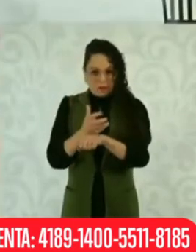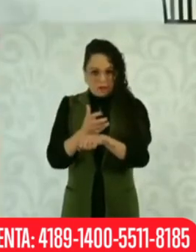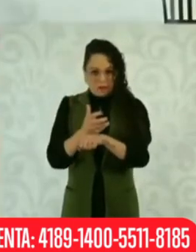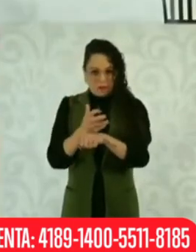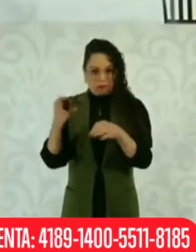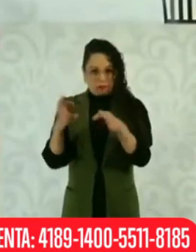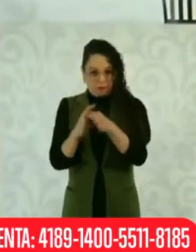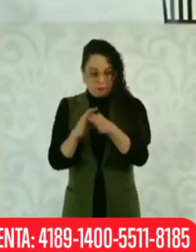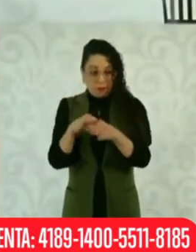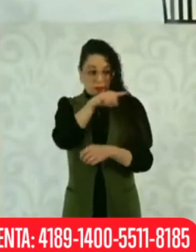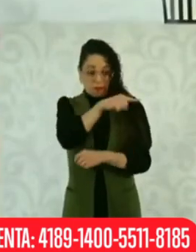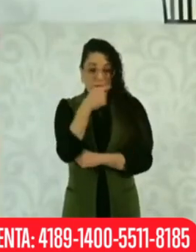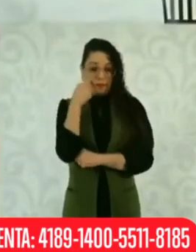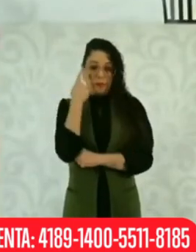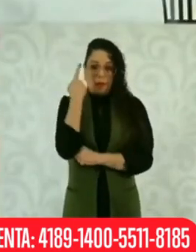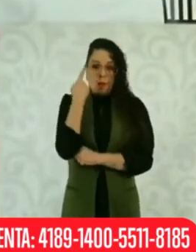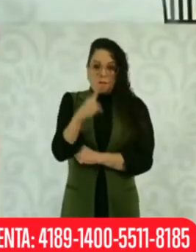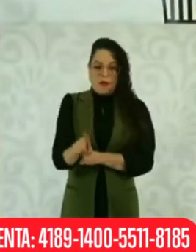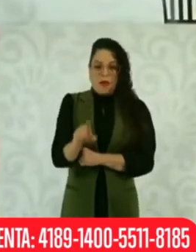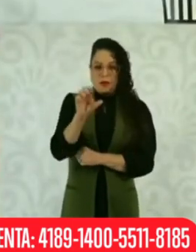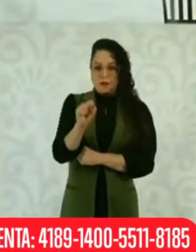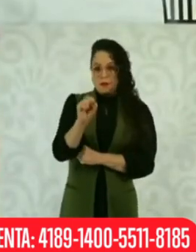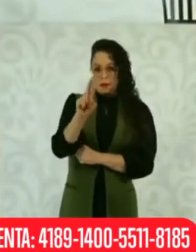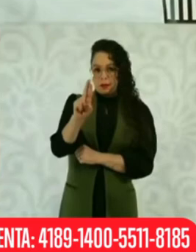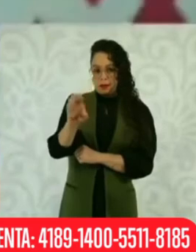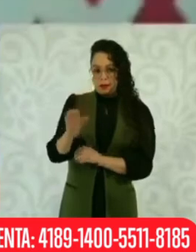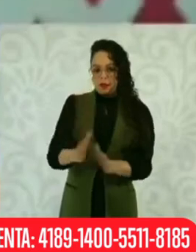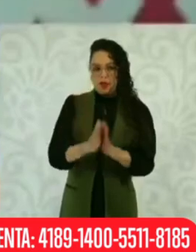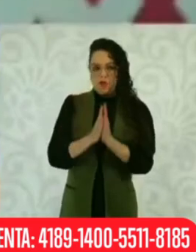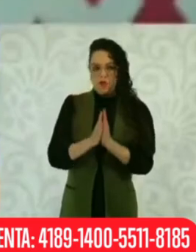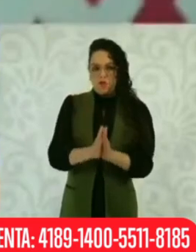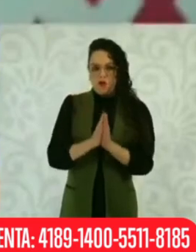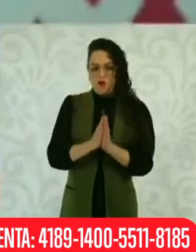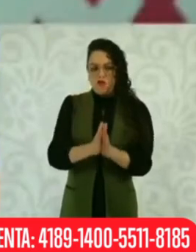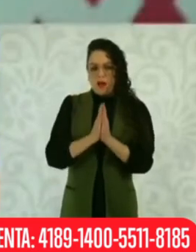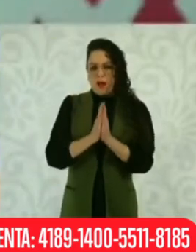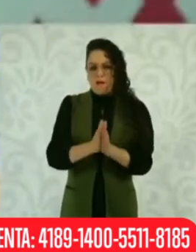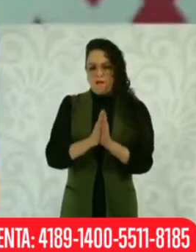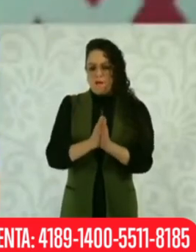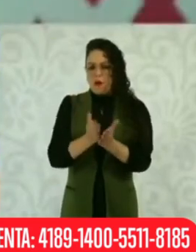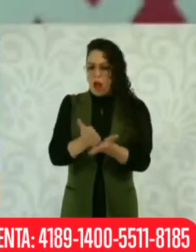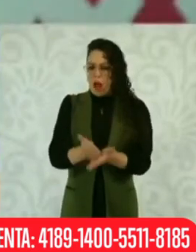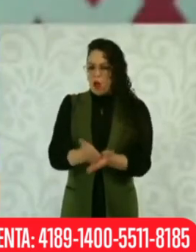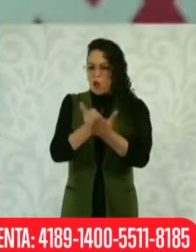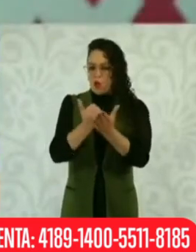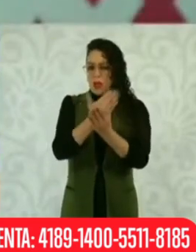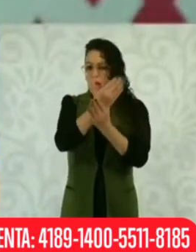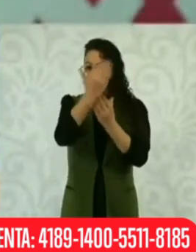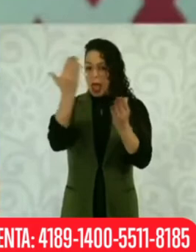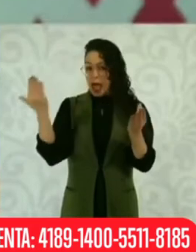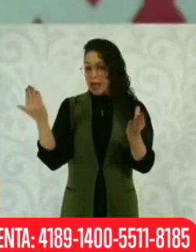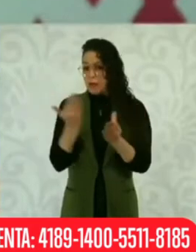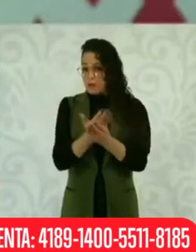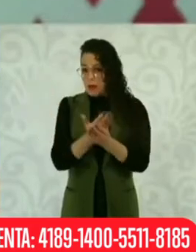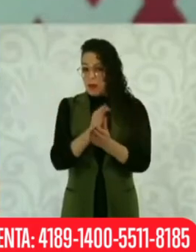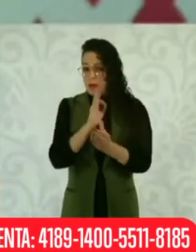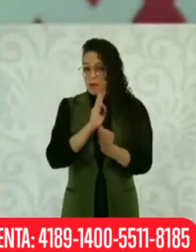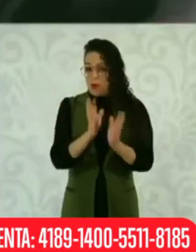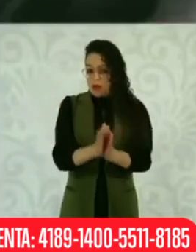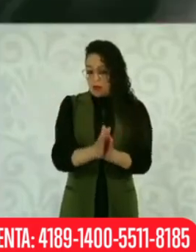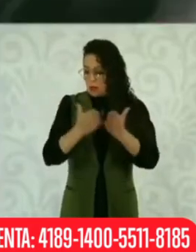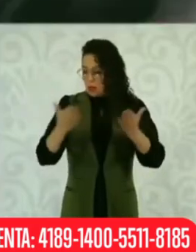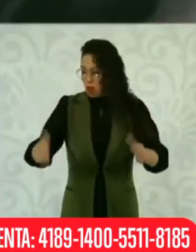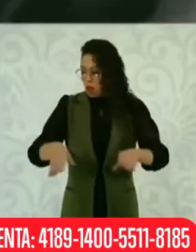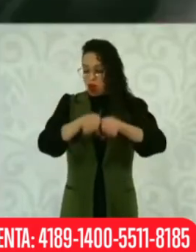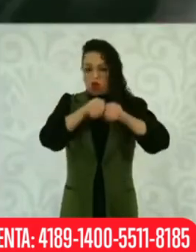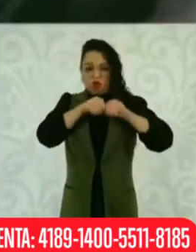Relaciones que hiciera público todo el expediente, y ese expediente se dio a